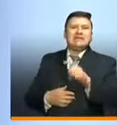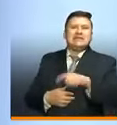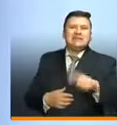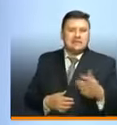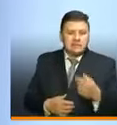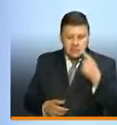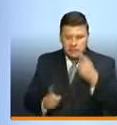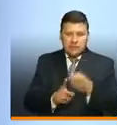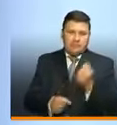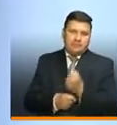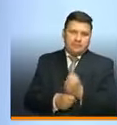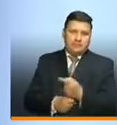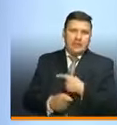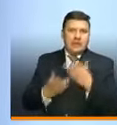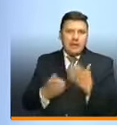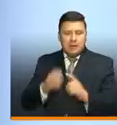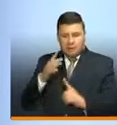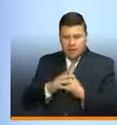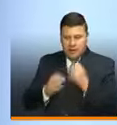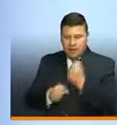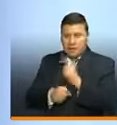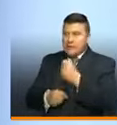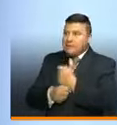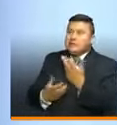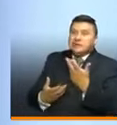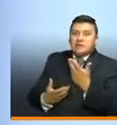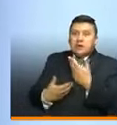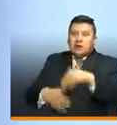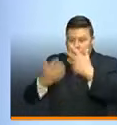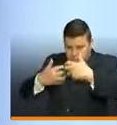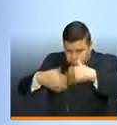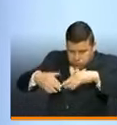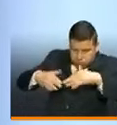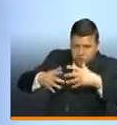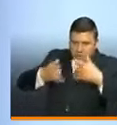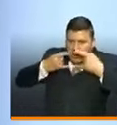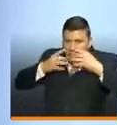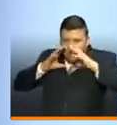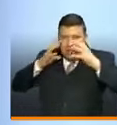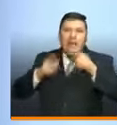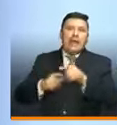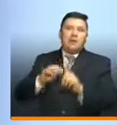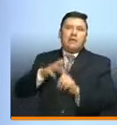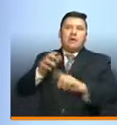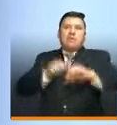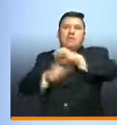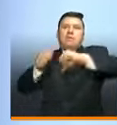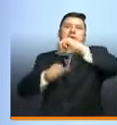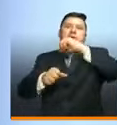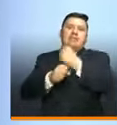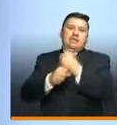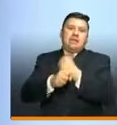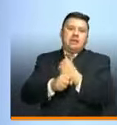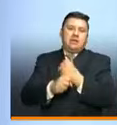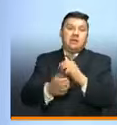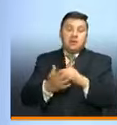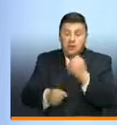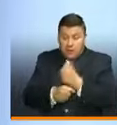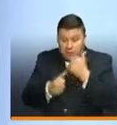necesita trabajar porque quiere generar empleos, porque la generación de empleos es sinónimo de